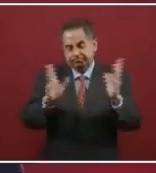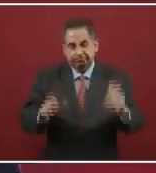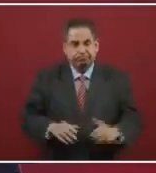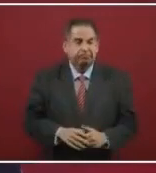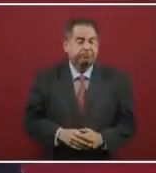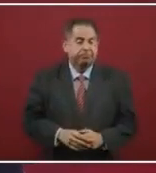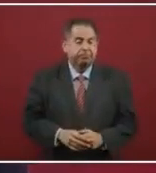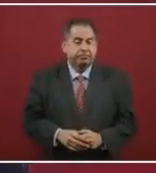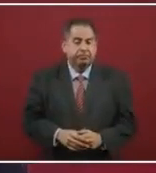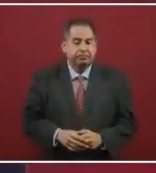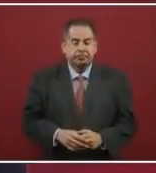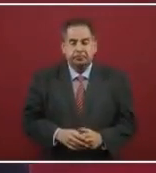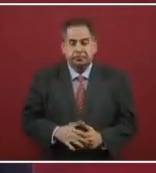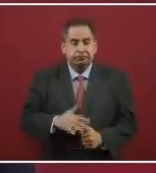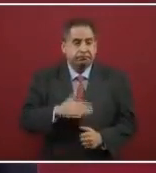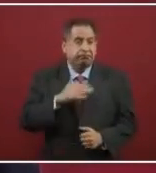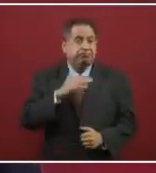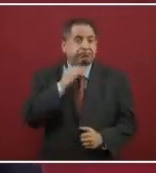Por la corrupción